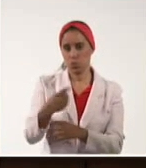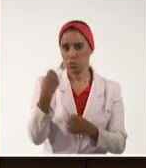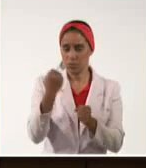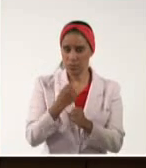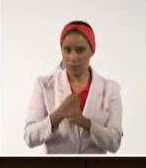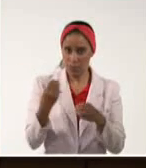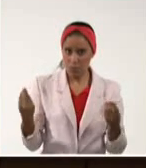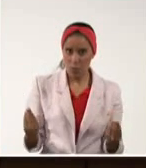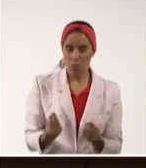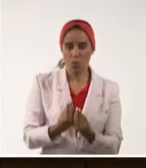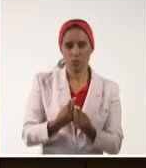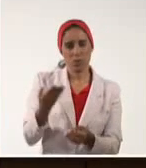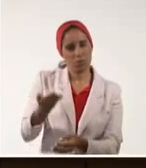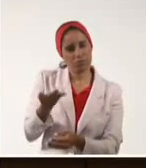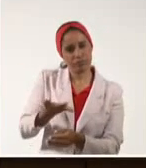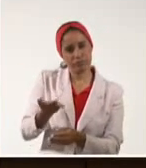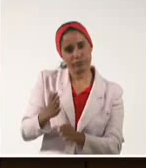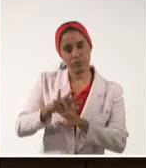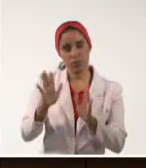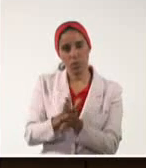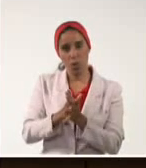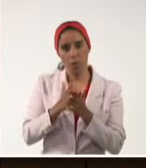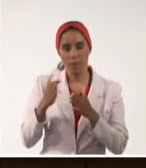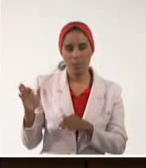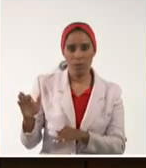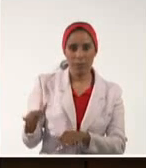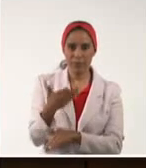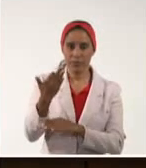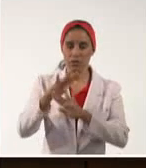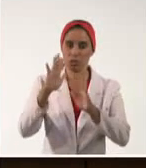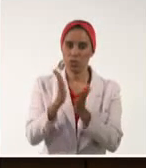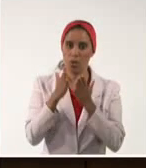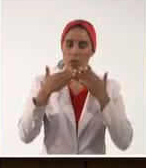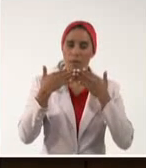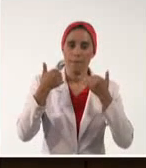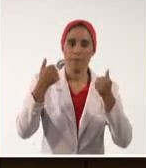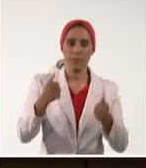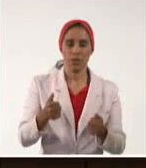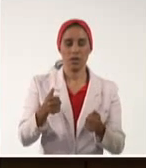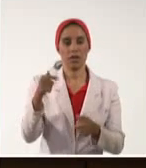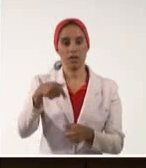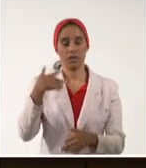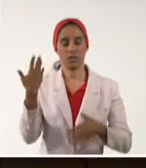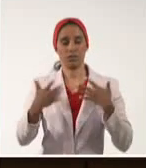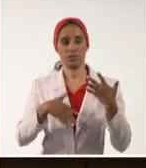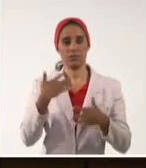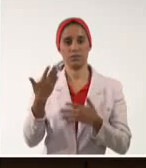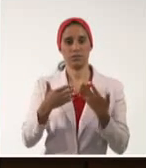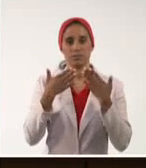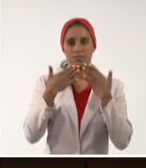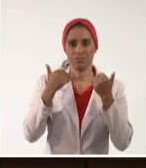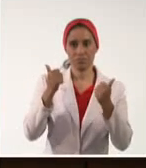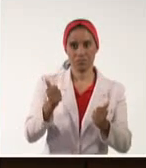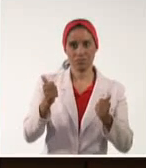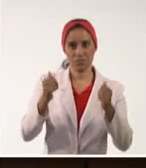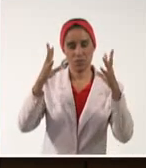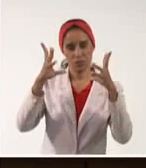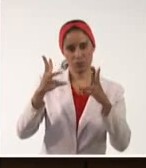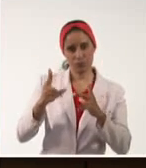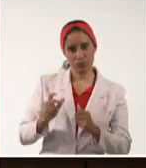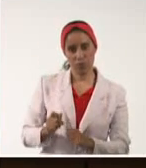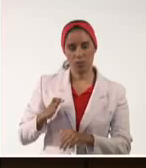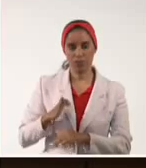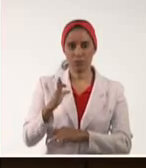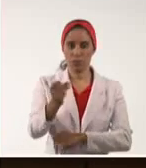indiscutiblemente agiliza, perfecciona e institucionaliza esta actividad con mejores garantías para los